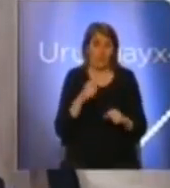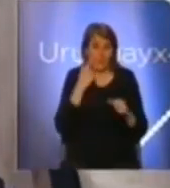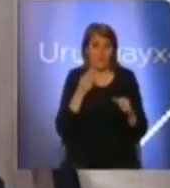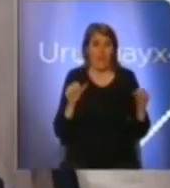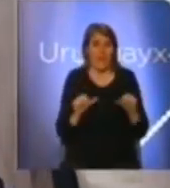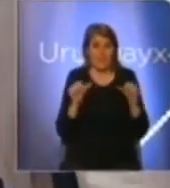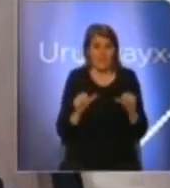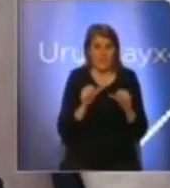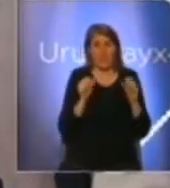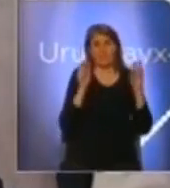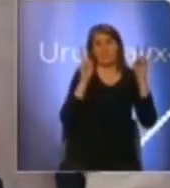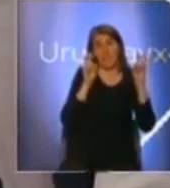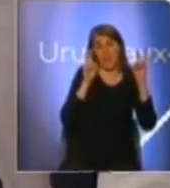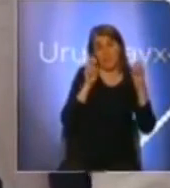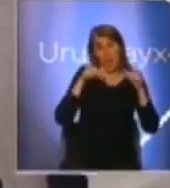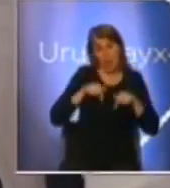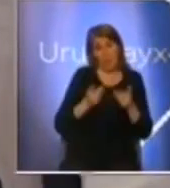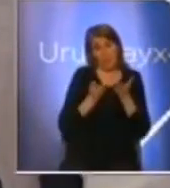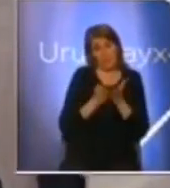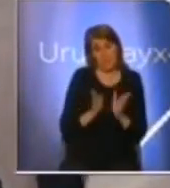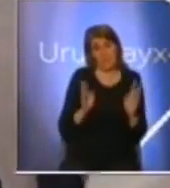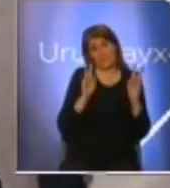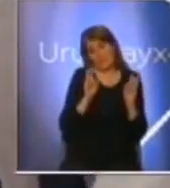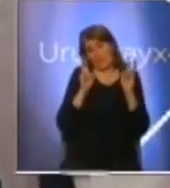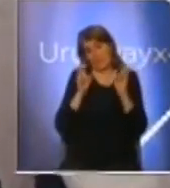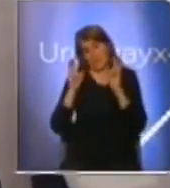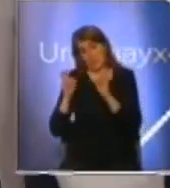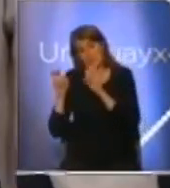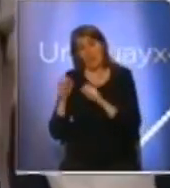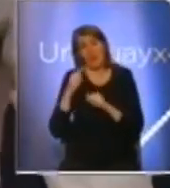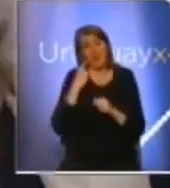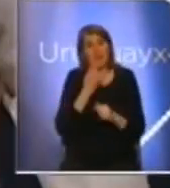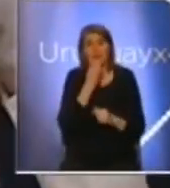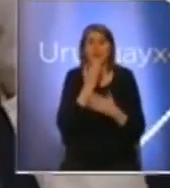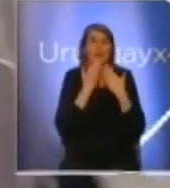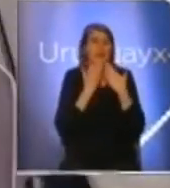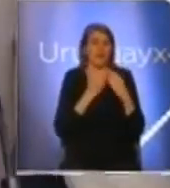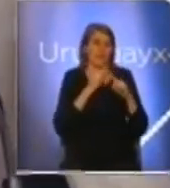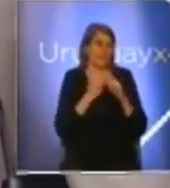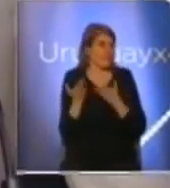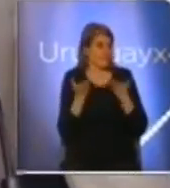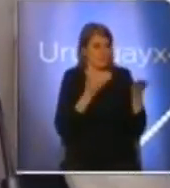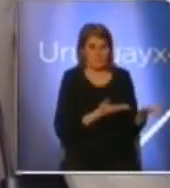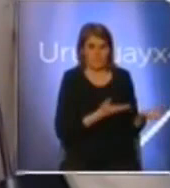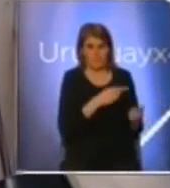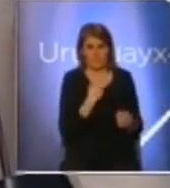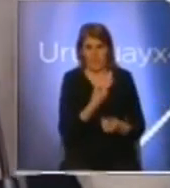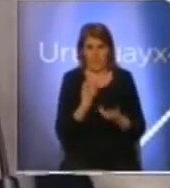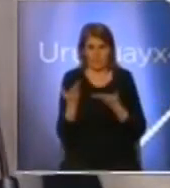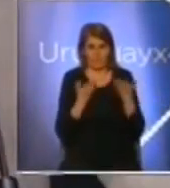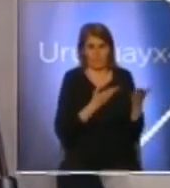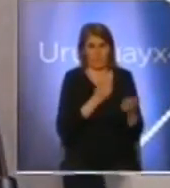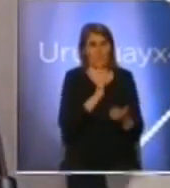actividades temáticas que iniciamos hoy con la presencia que mucho valoramos y agradecemos de todos ustedes, quienes